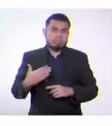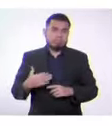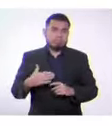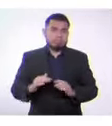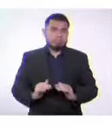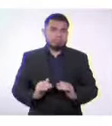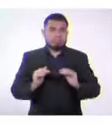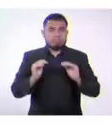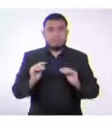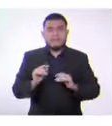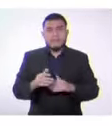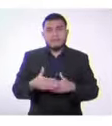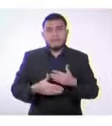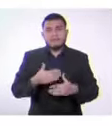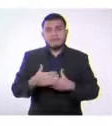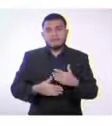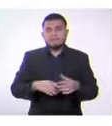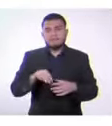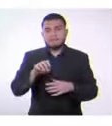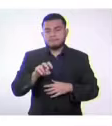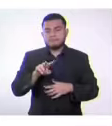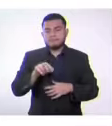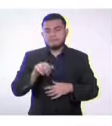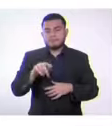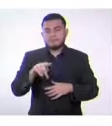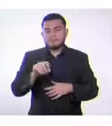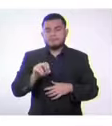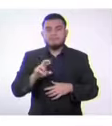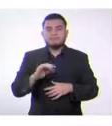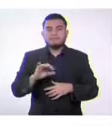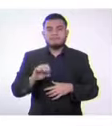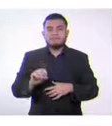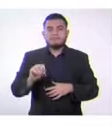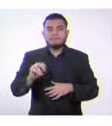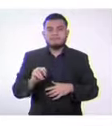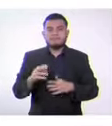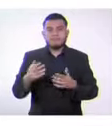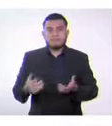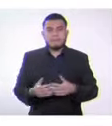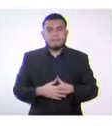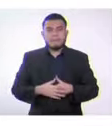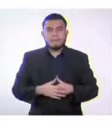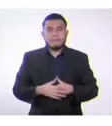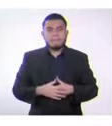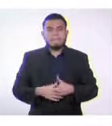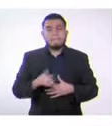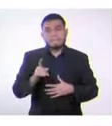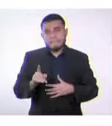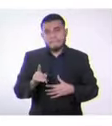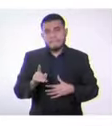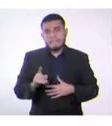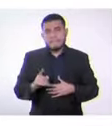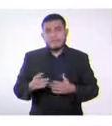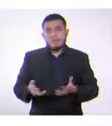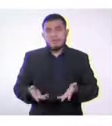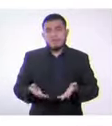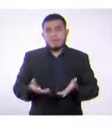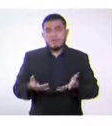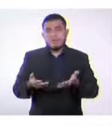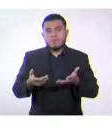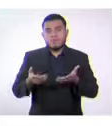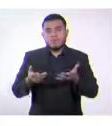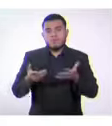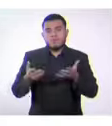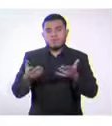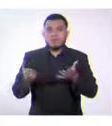se llama evaporación. Cuando se pasa de estado gaseoso a líquido